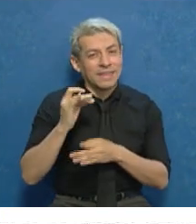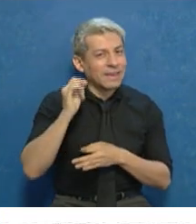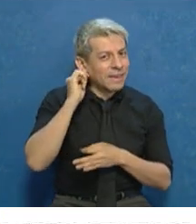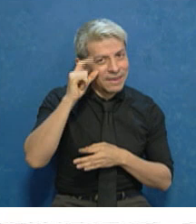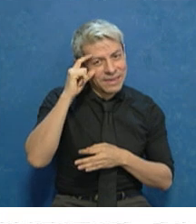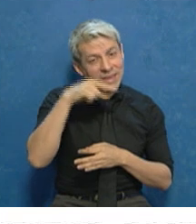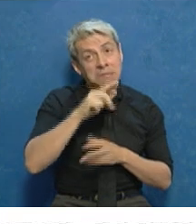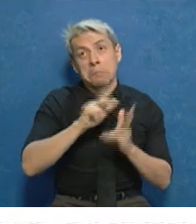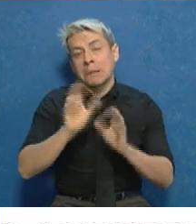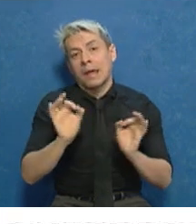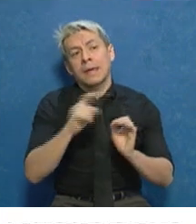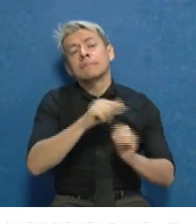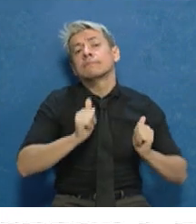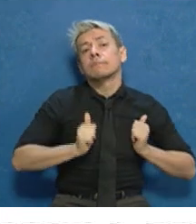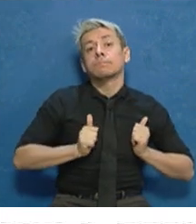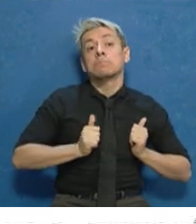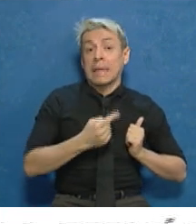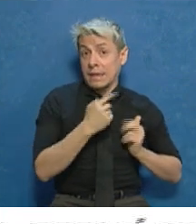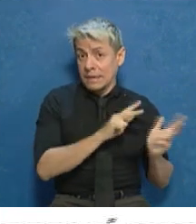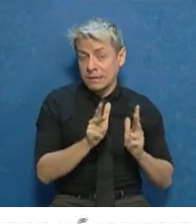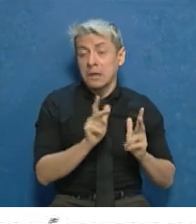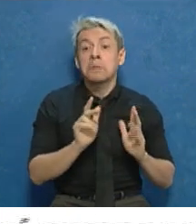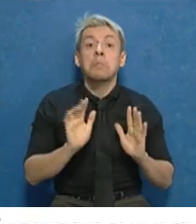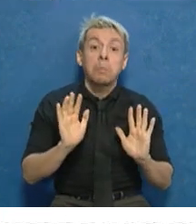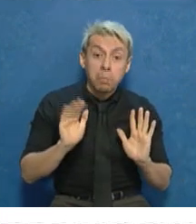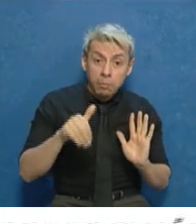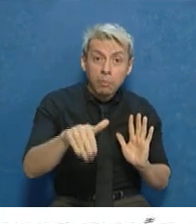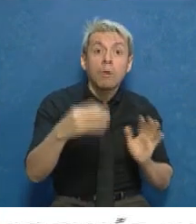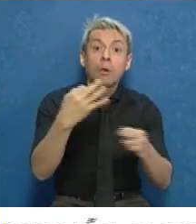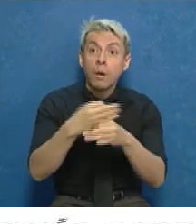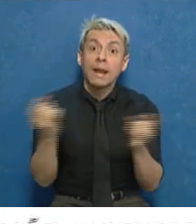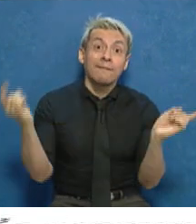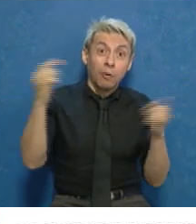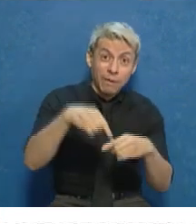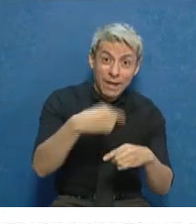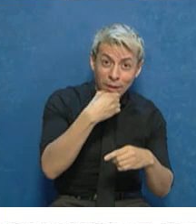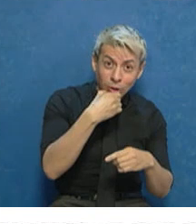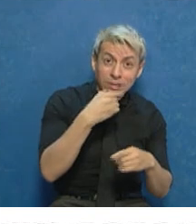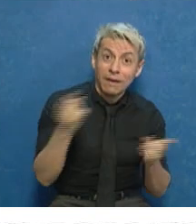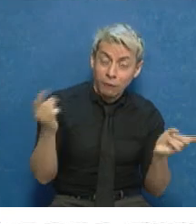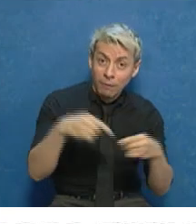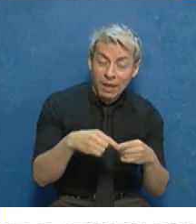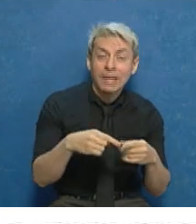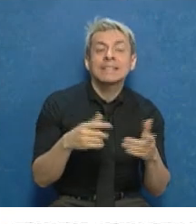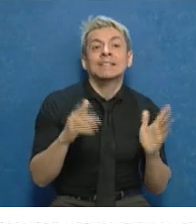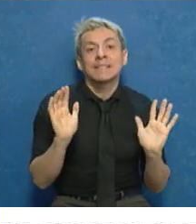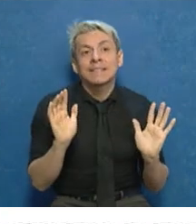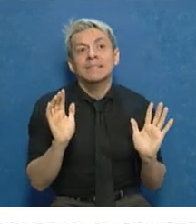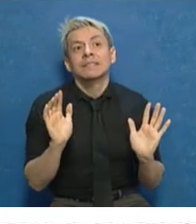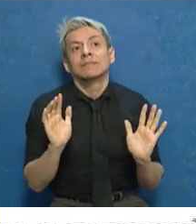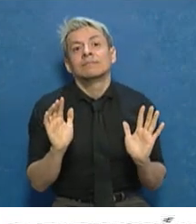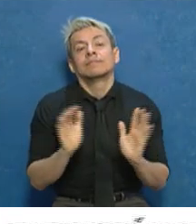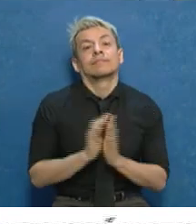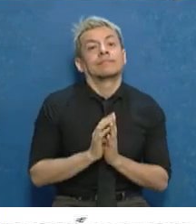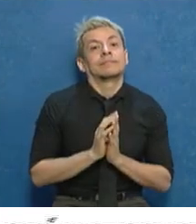la posibilidad de que vuelva las clases presenciales en la provincia de Mendoza, podría llegar a decir, lo decimos sumamente